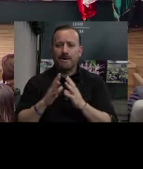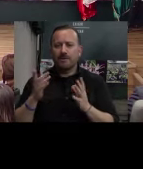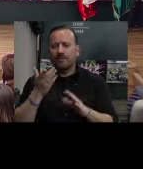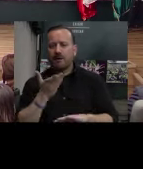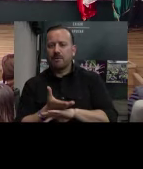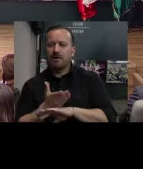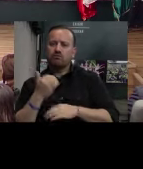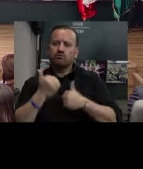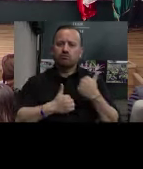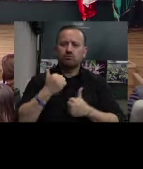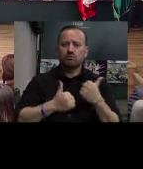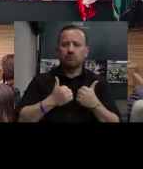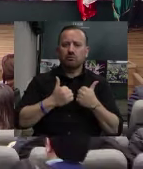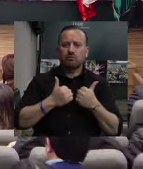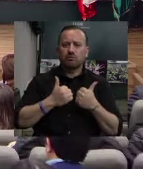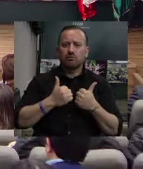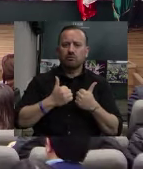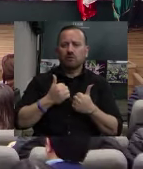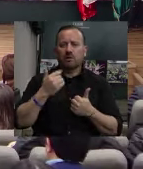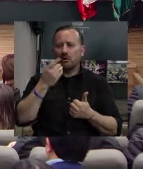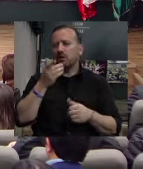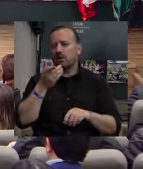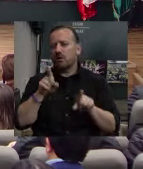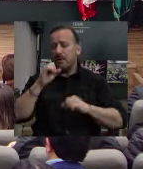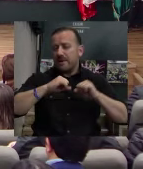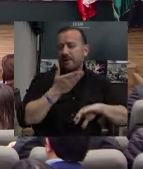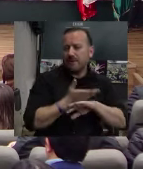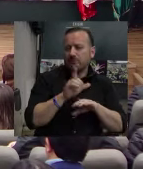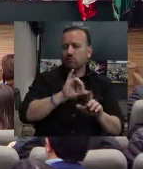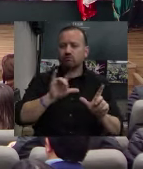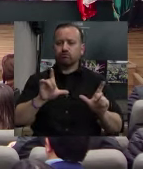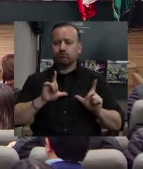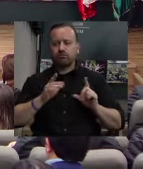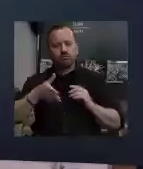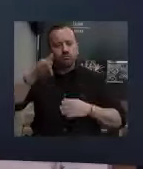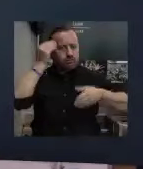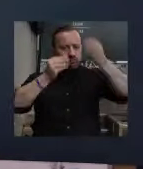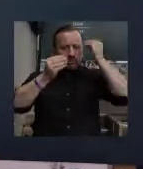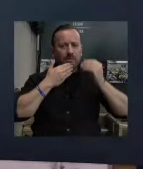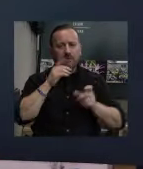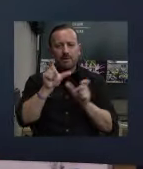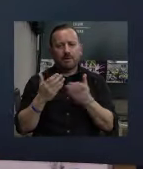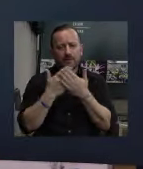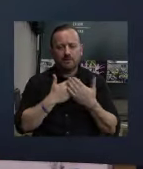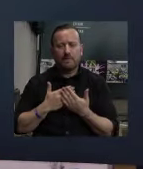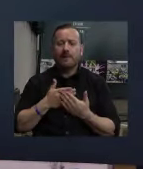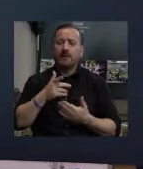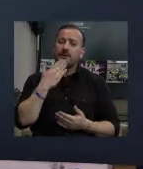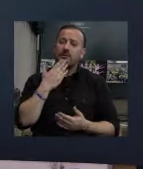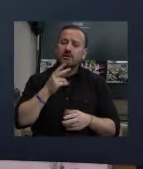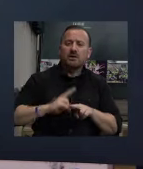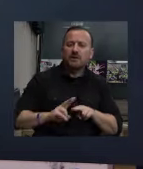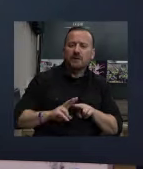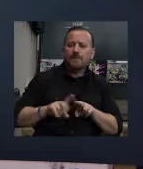estas competencias dentro de los perfiles de de los egresados y e y al mismo tiempo internamente por ello lo que hemos ha